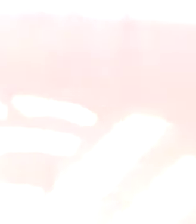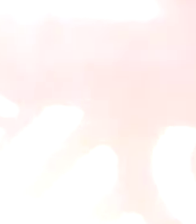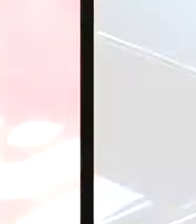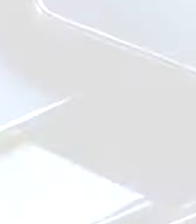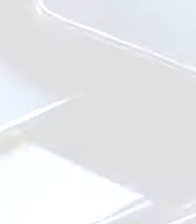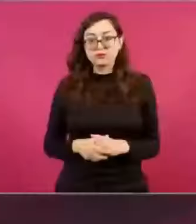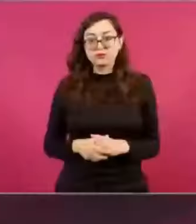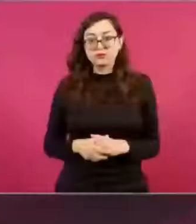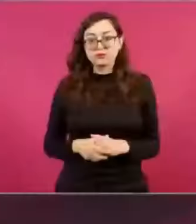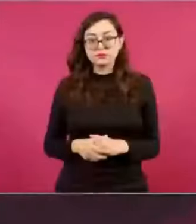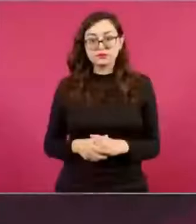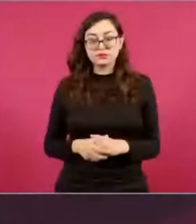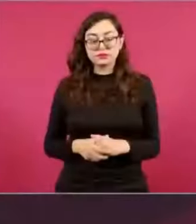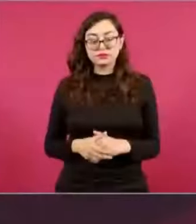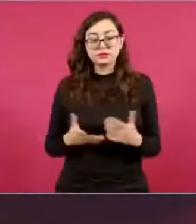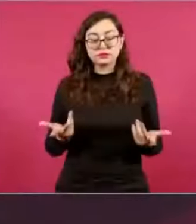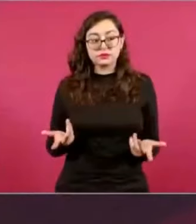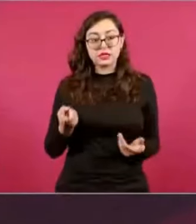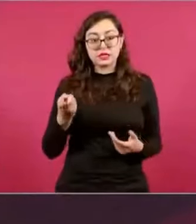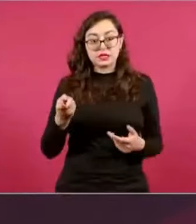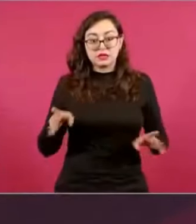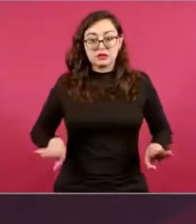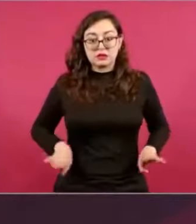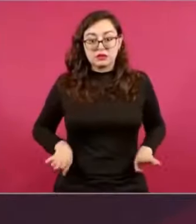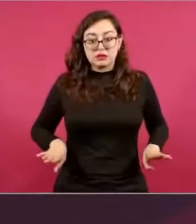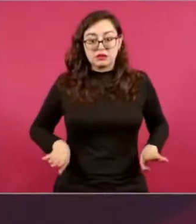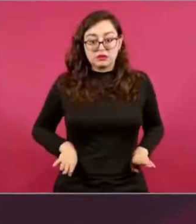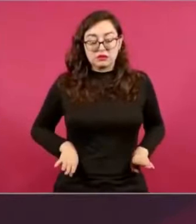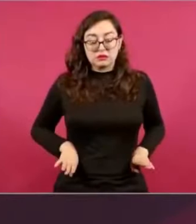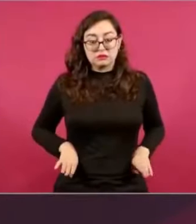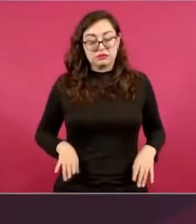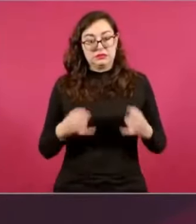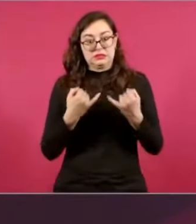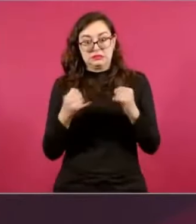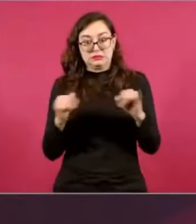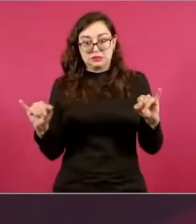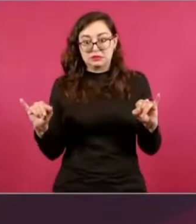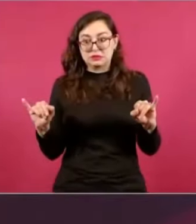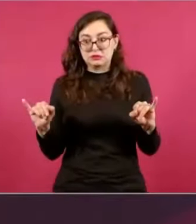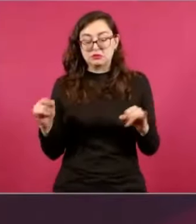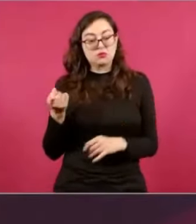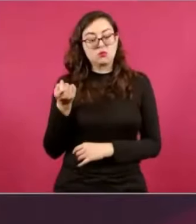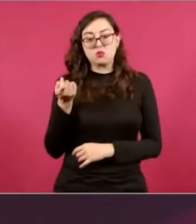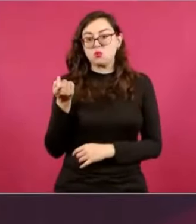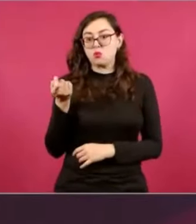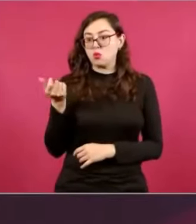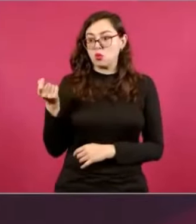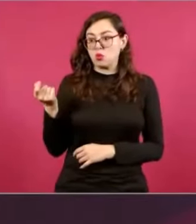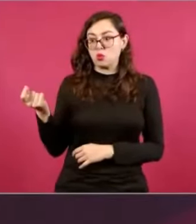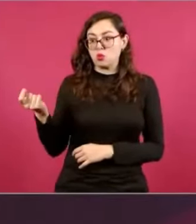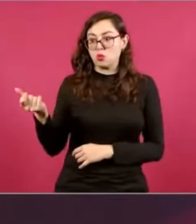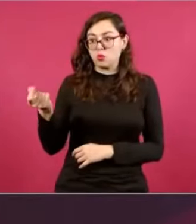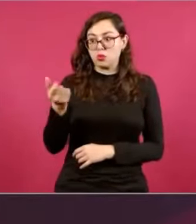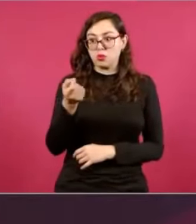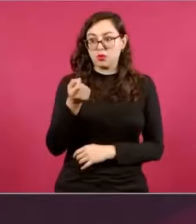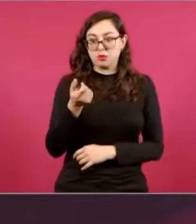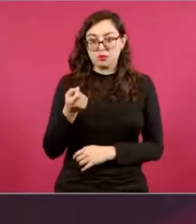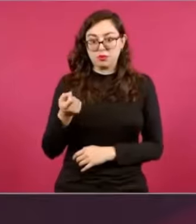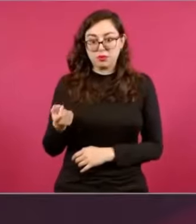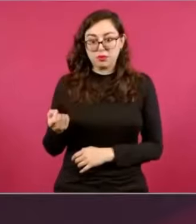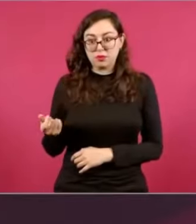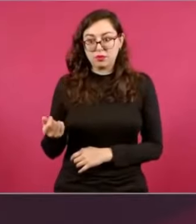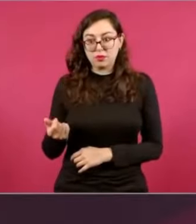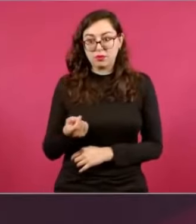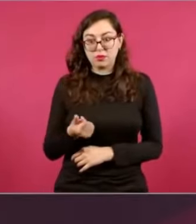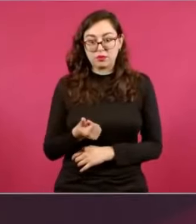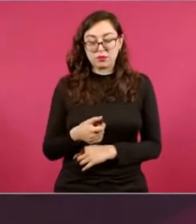derecho a disentir. Es decir, eso es parte de lo que él dijo. Entonces, me parece que, ¿qué